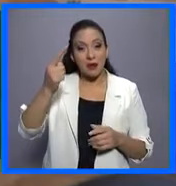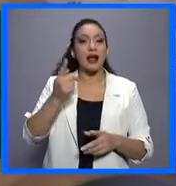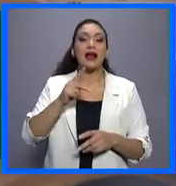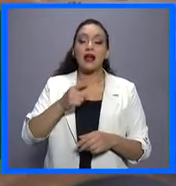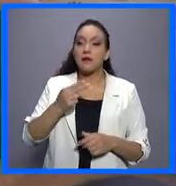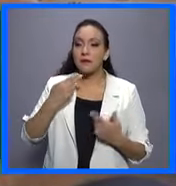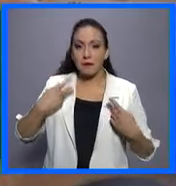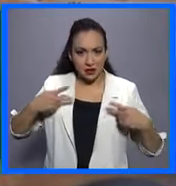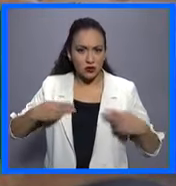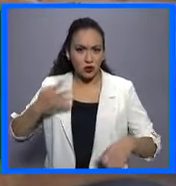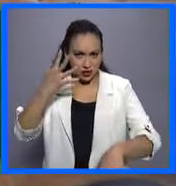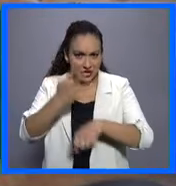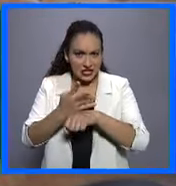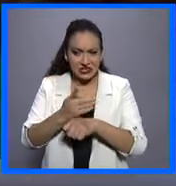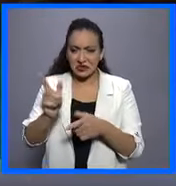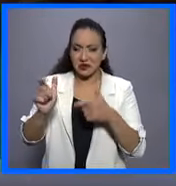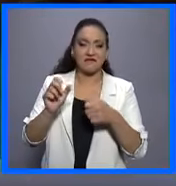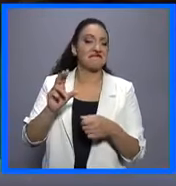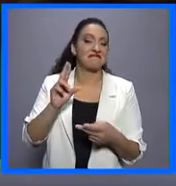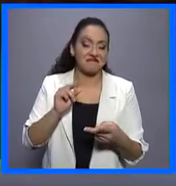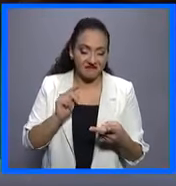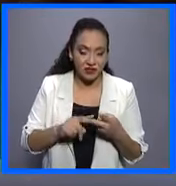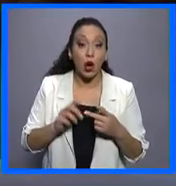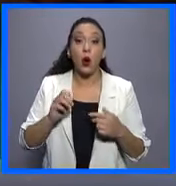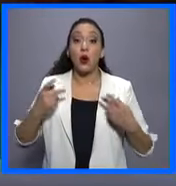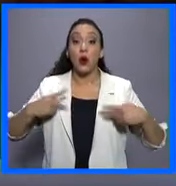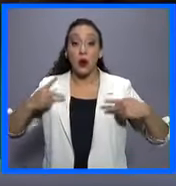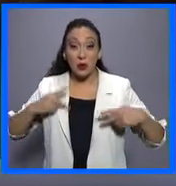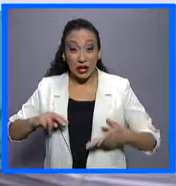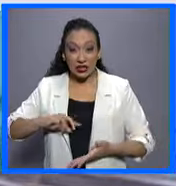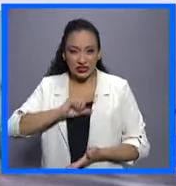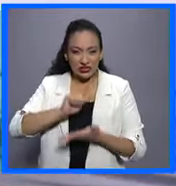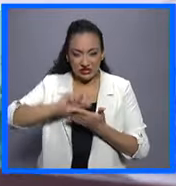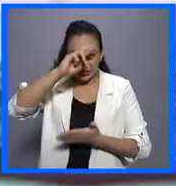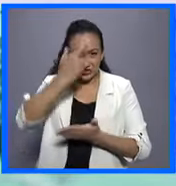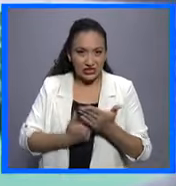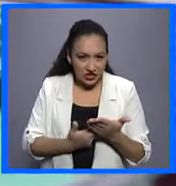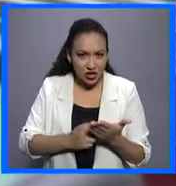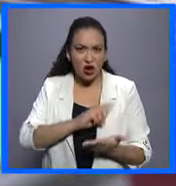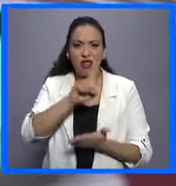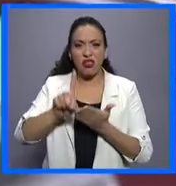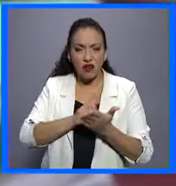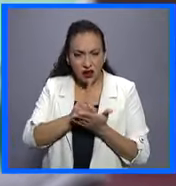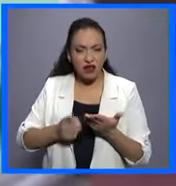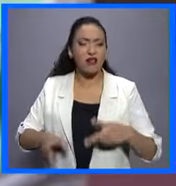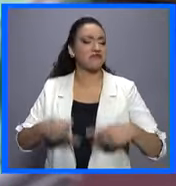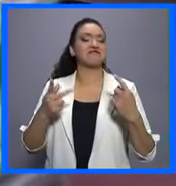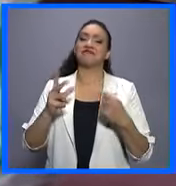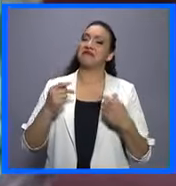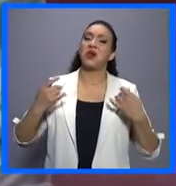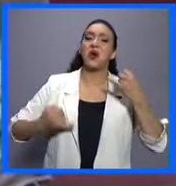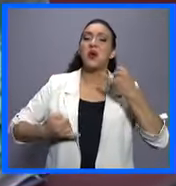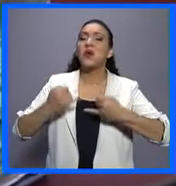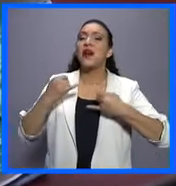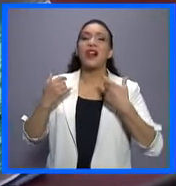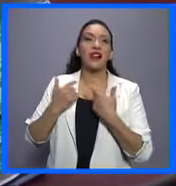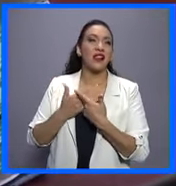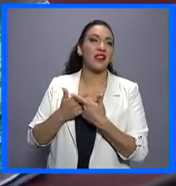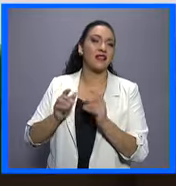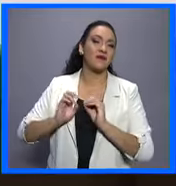de armas de fuego y estupefacientes. La Comisión de Investigación del Tribunal de Disciplina